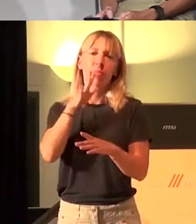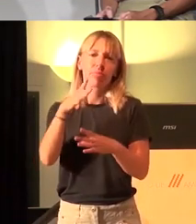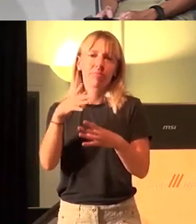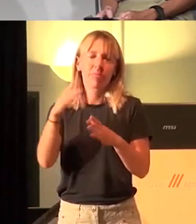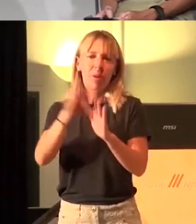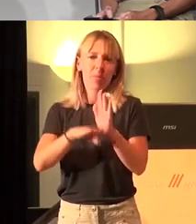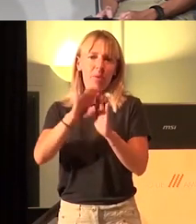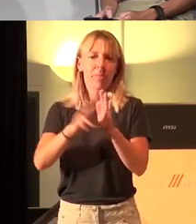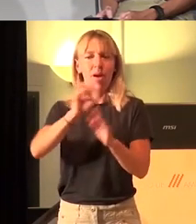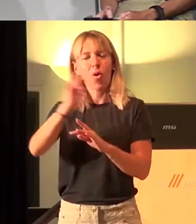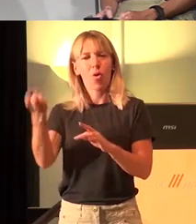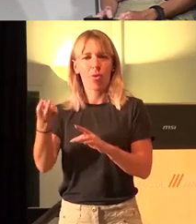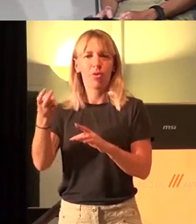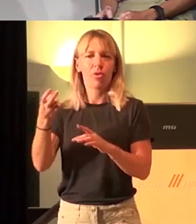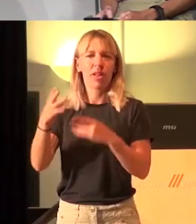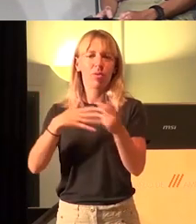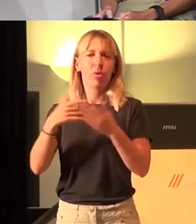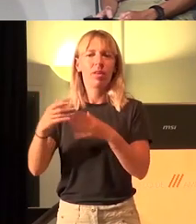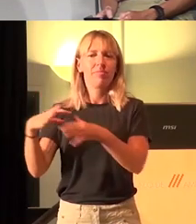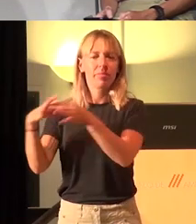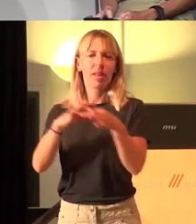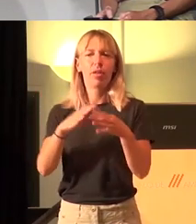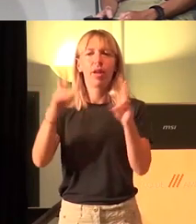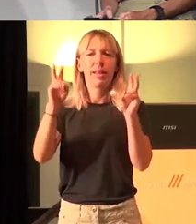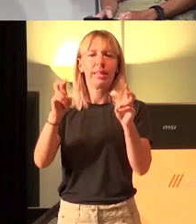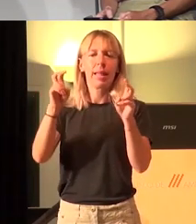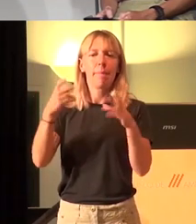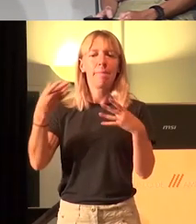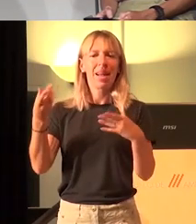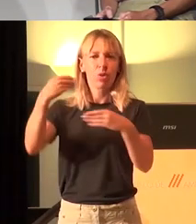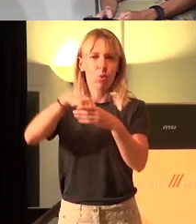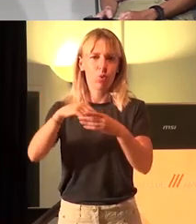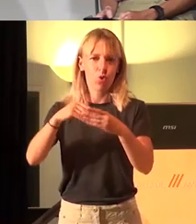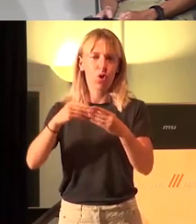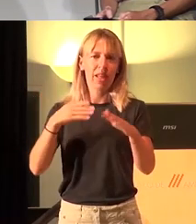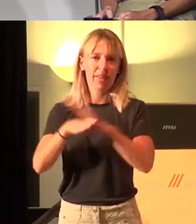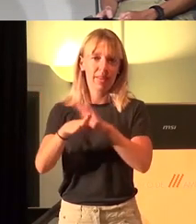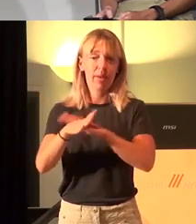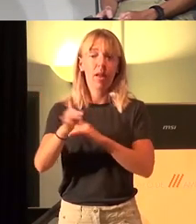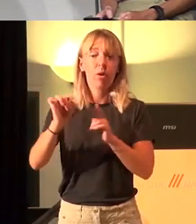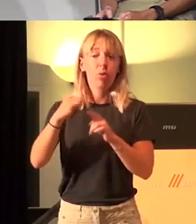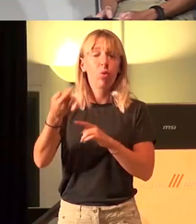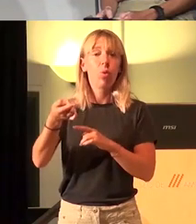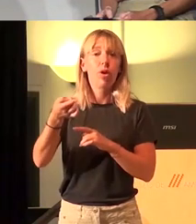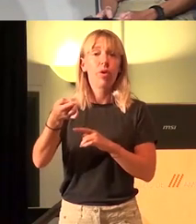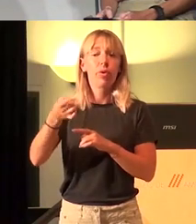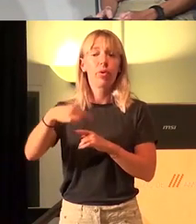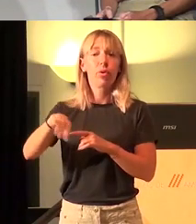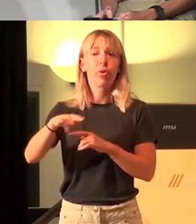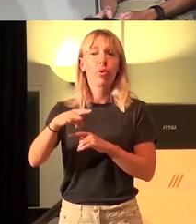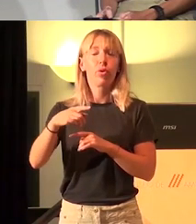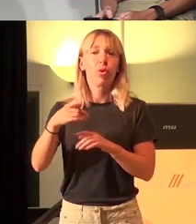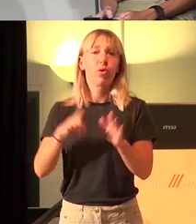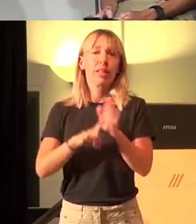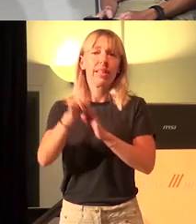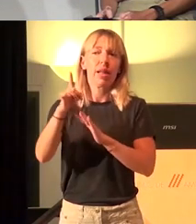con el resto de actividades relacionadas con la inclusión y con la accesibilidad. Cuando luego nos hemos